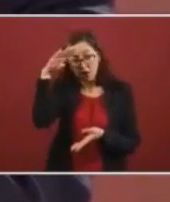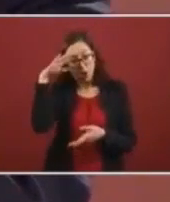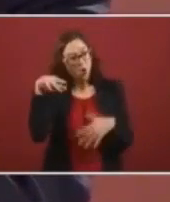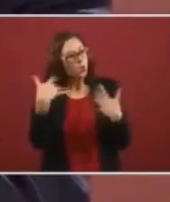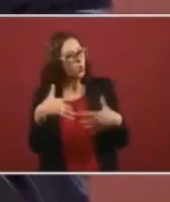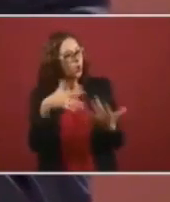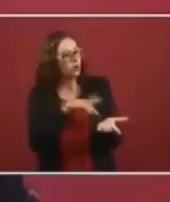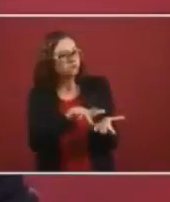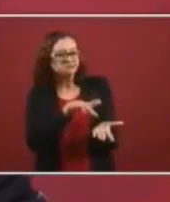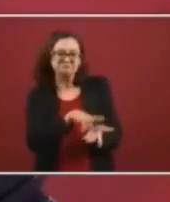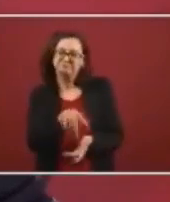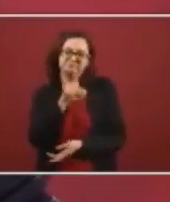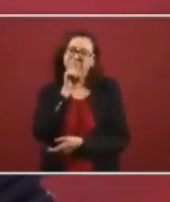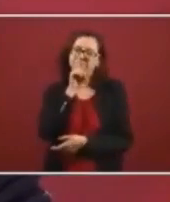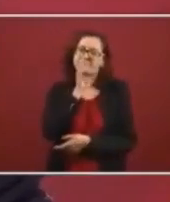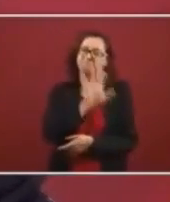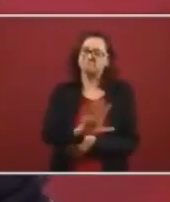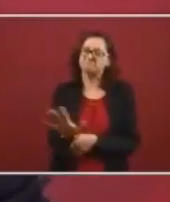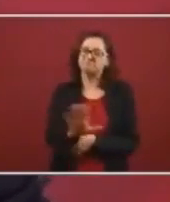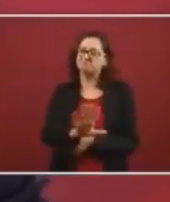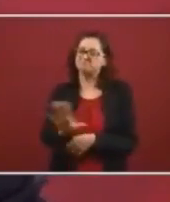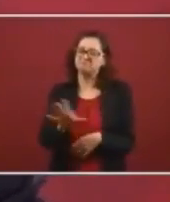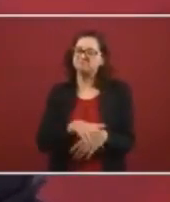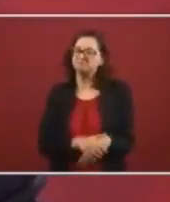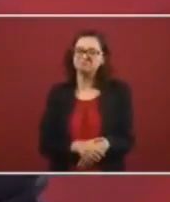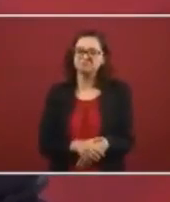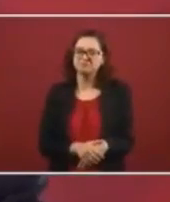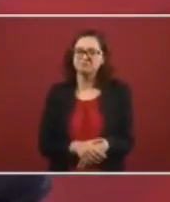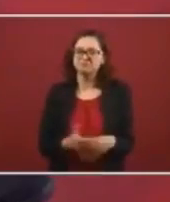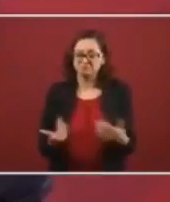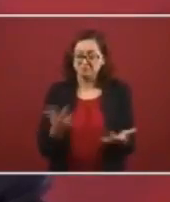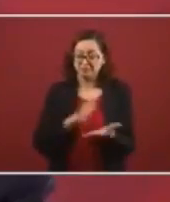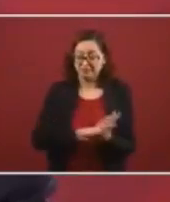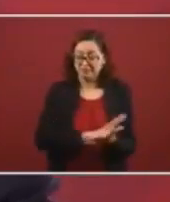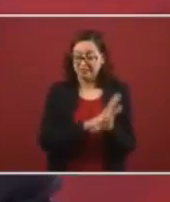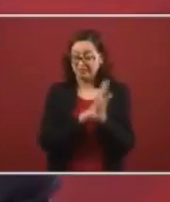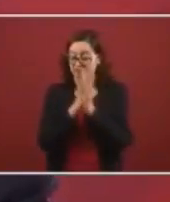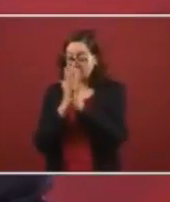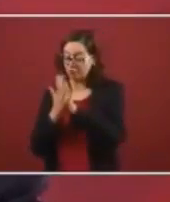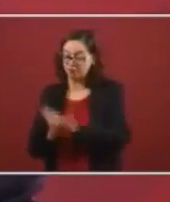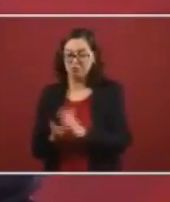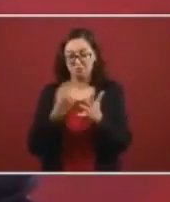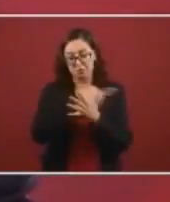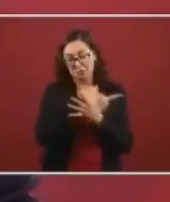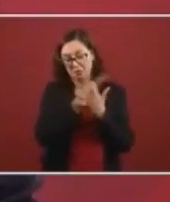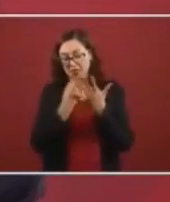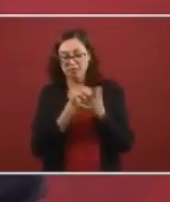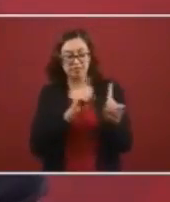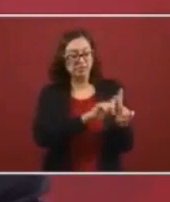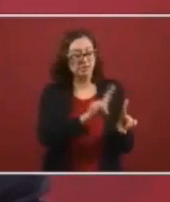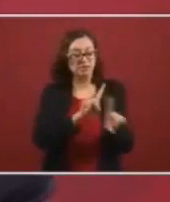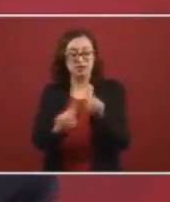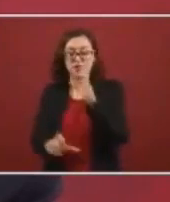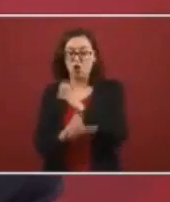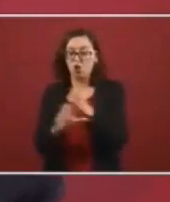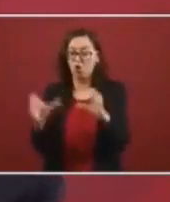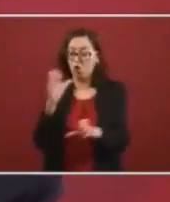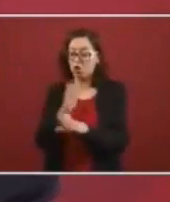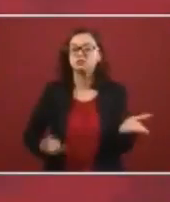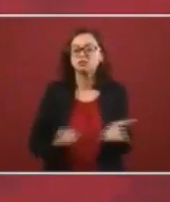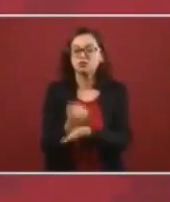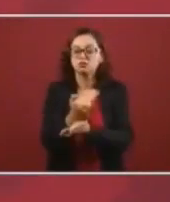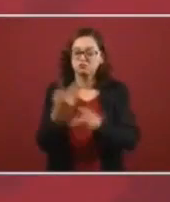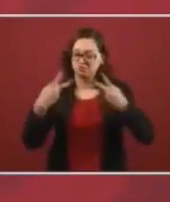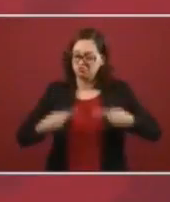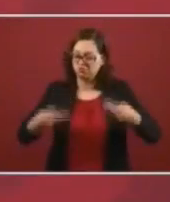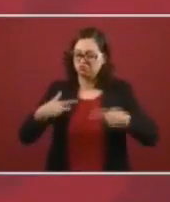tuvo que ver con una serie de factores, pero fundamentalmente este cambio lo hizo el pueblo.